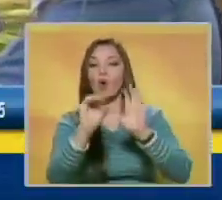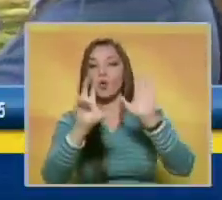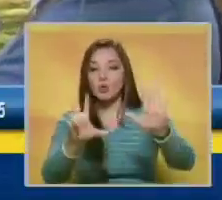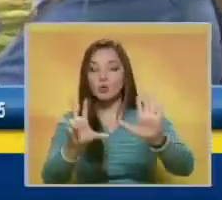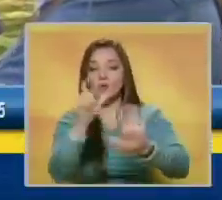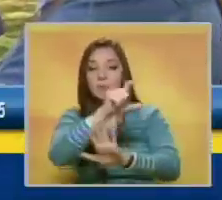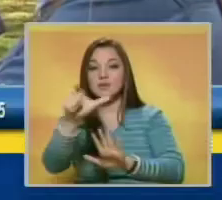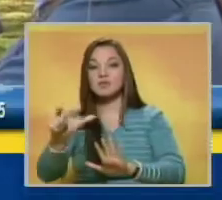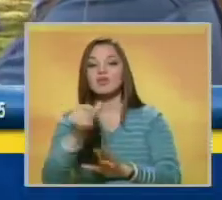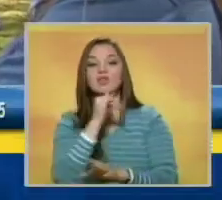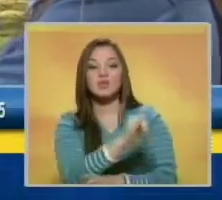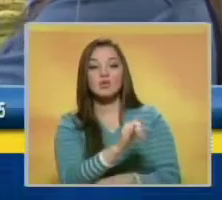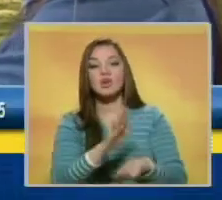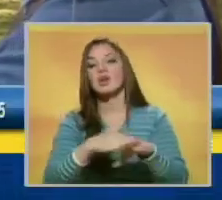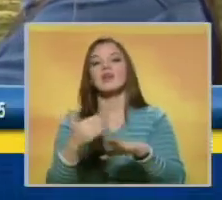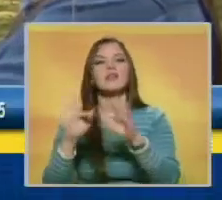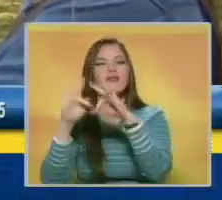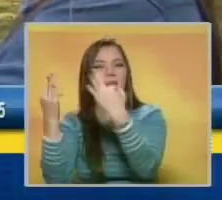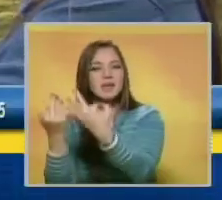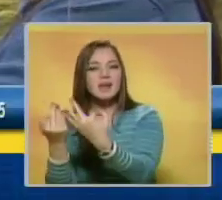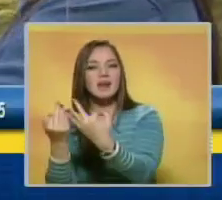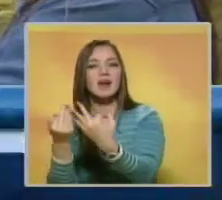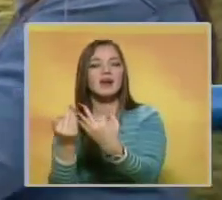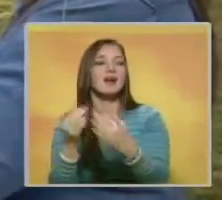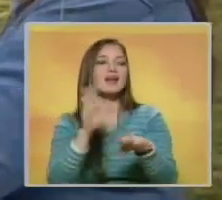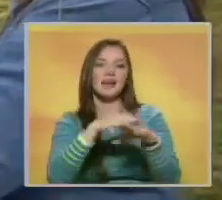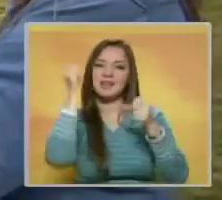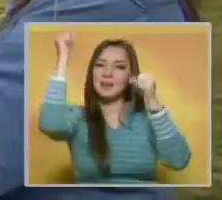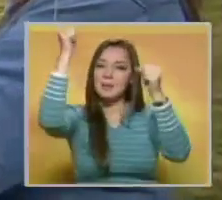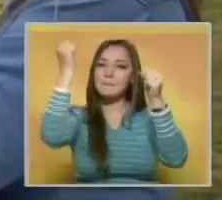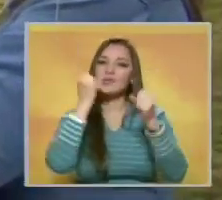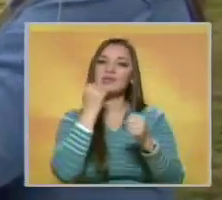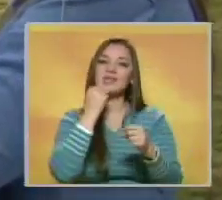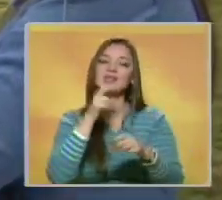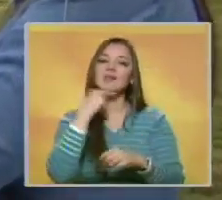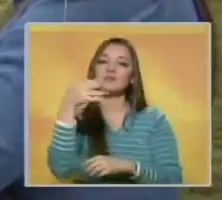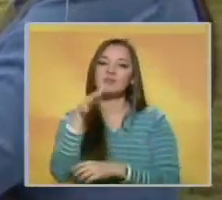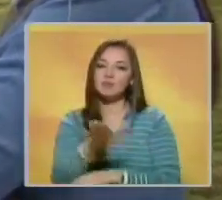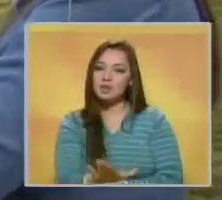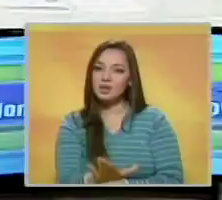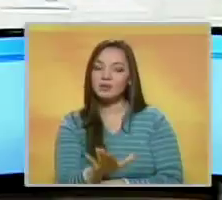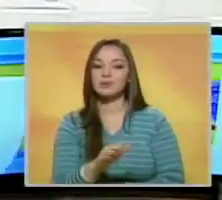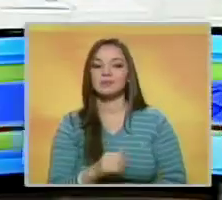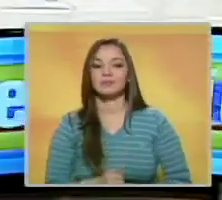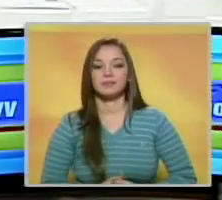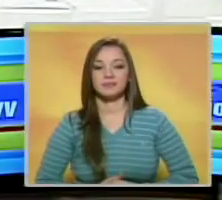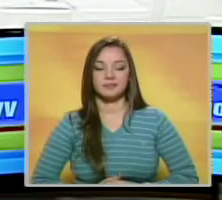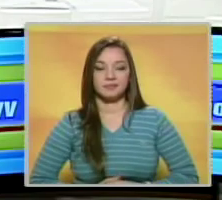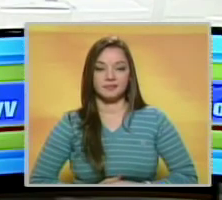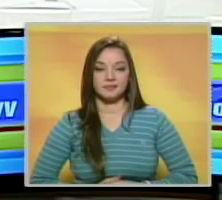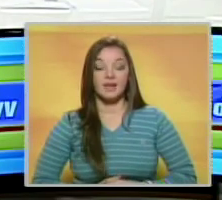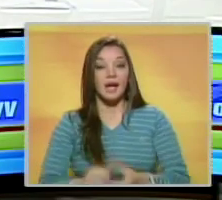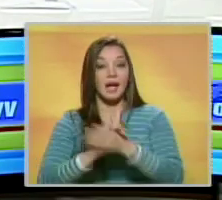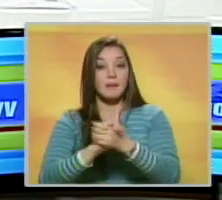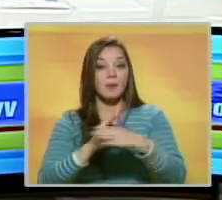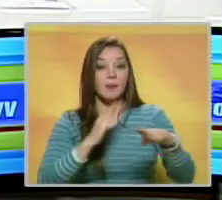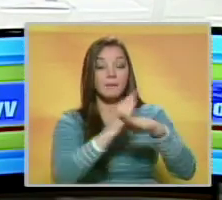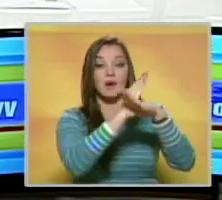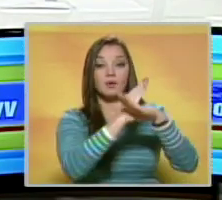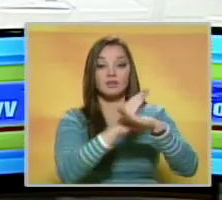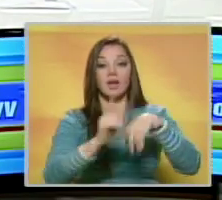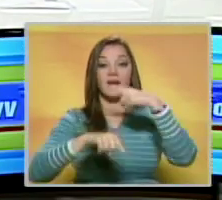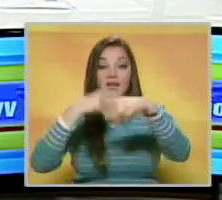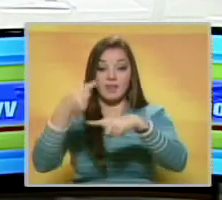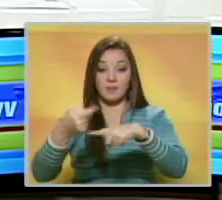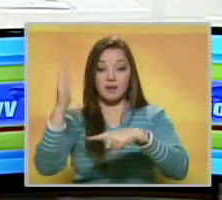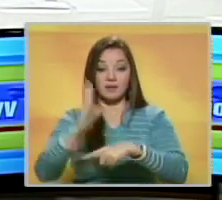de personas fallecidas por los hechos violentos del primer trimestre del 2014. Amigos, vamos a la pausa. Al